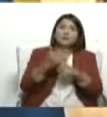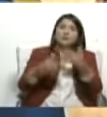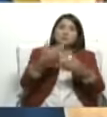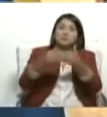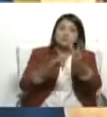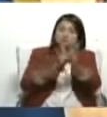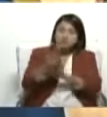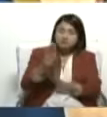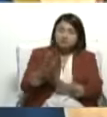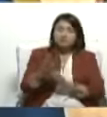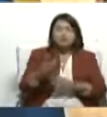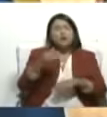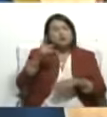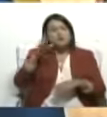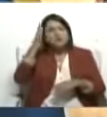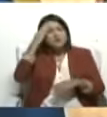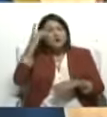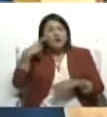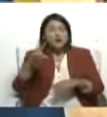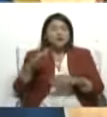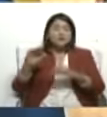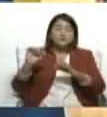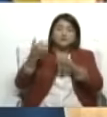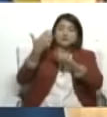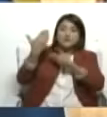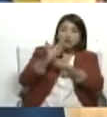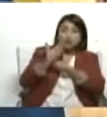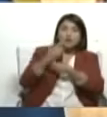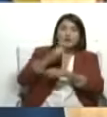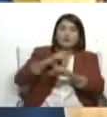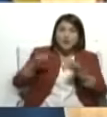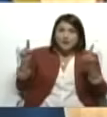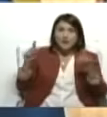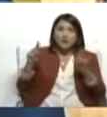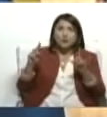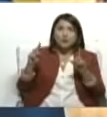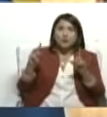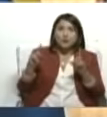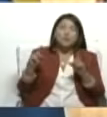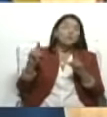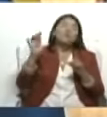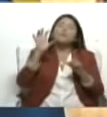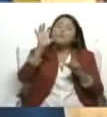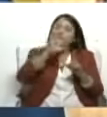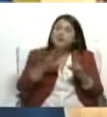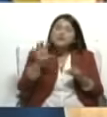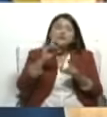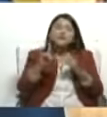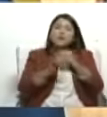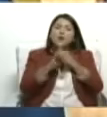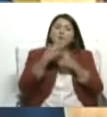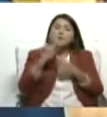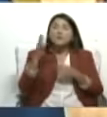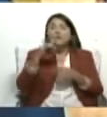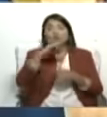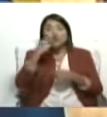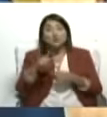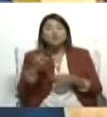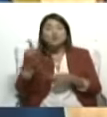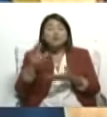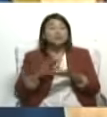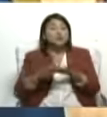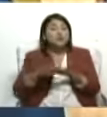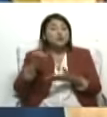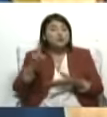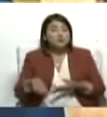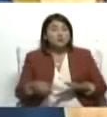a pesar de las sanciones. Igual, bueno, hemos visto cómo en otros países como la Federación de Rusia también han encontrado ese camino. Esos